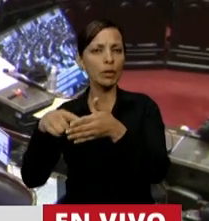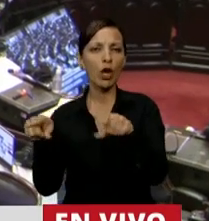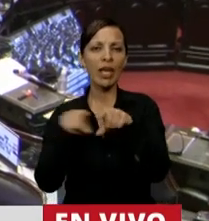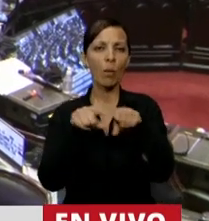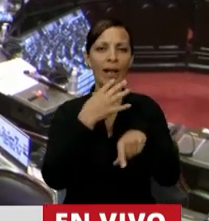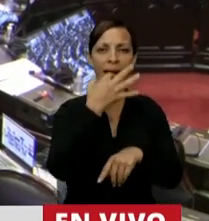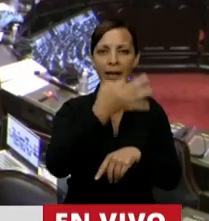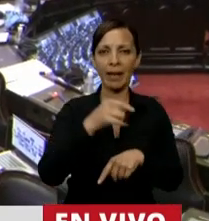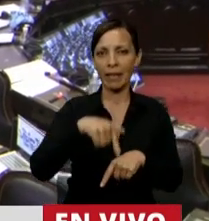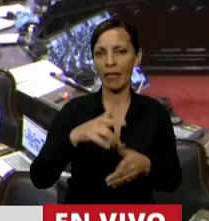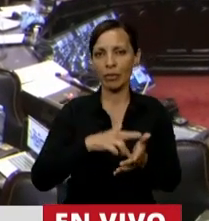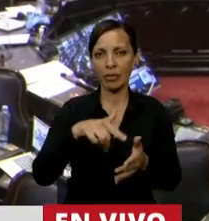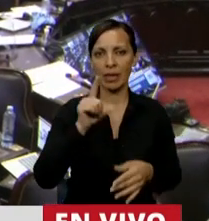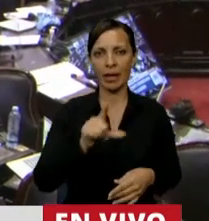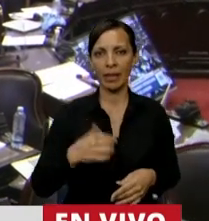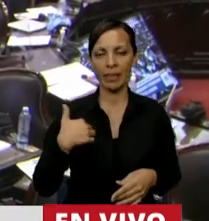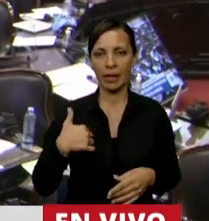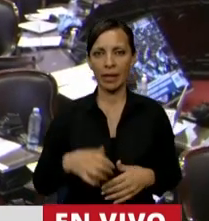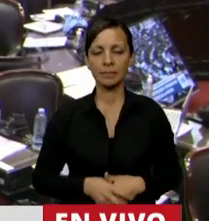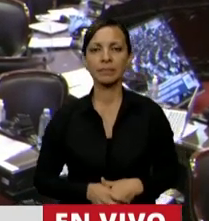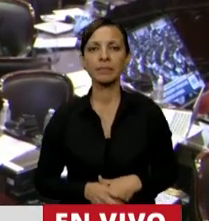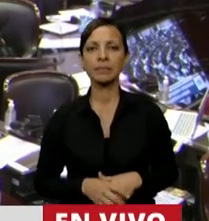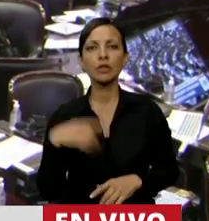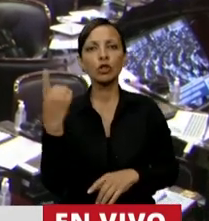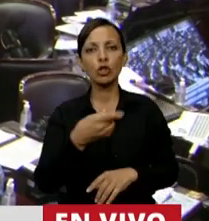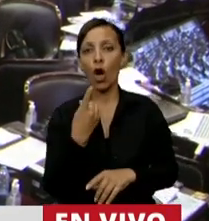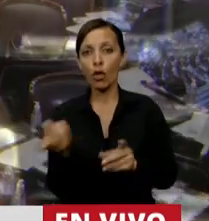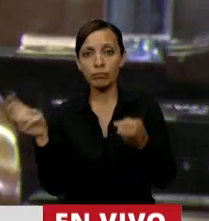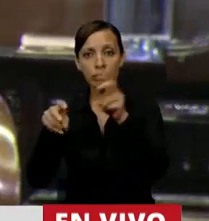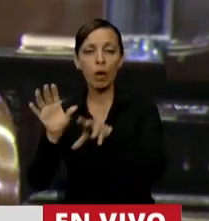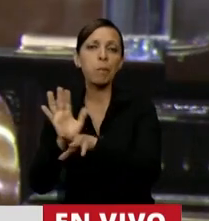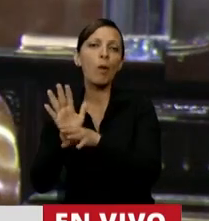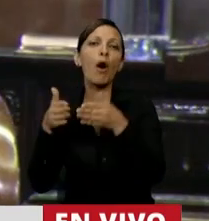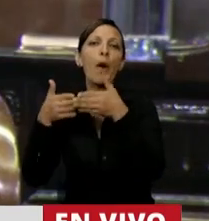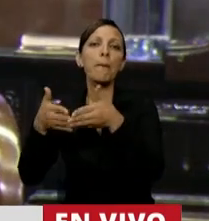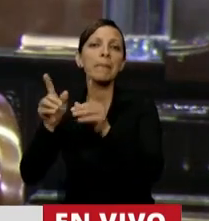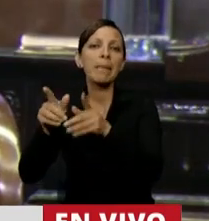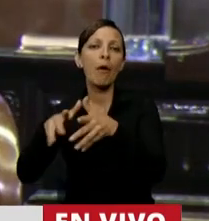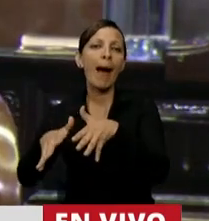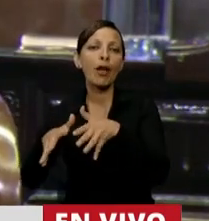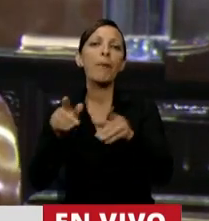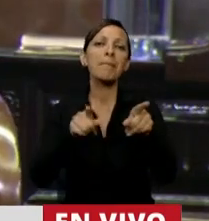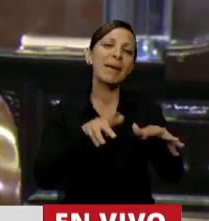realidad que estamos viviendo. Estamos todos en el mismo barco, aunque pareciera que no.